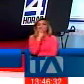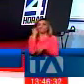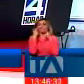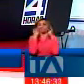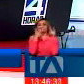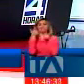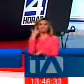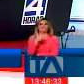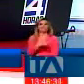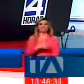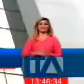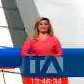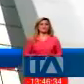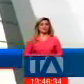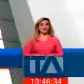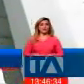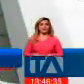el proceso.